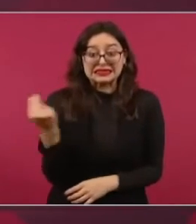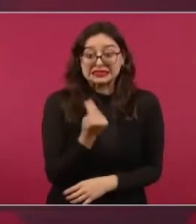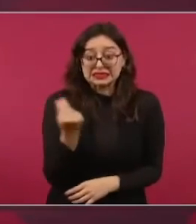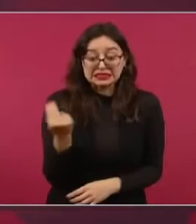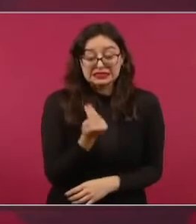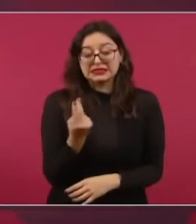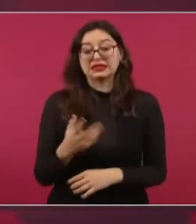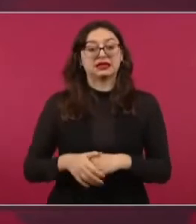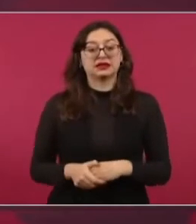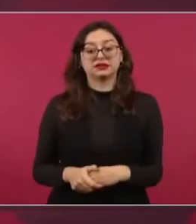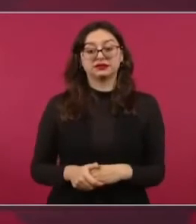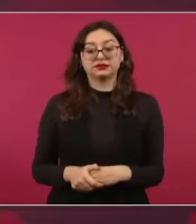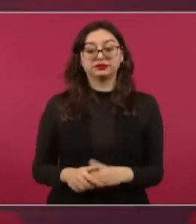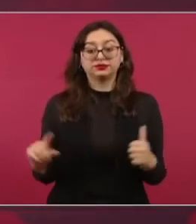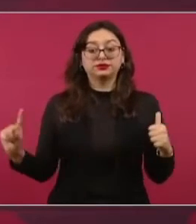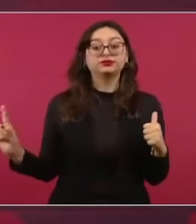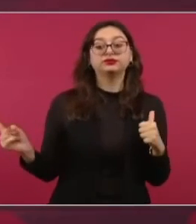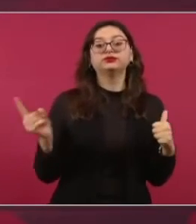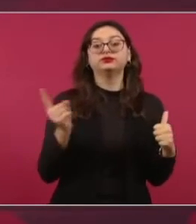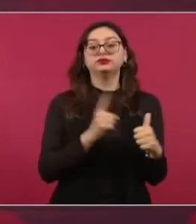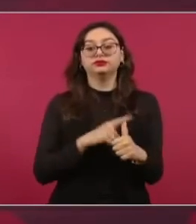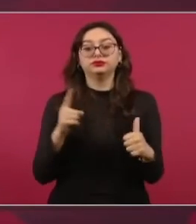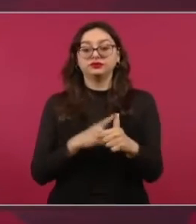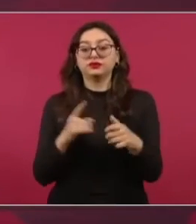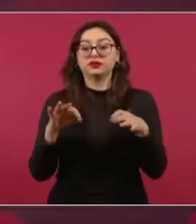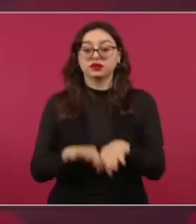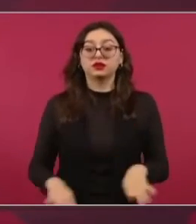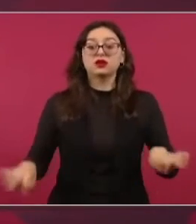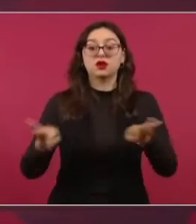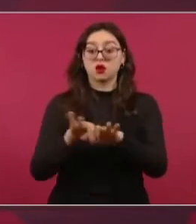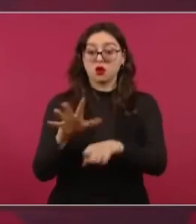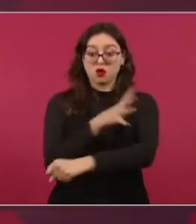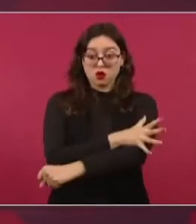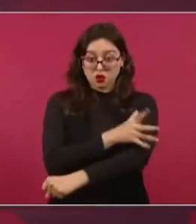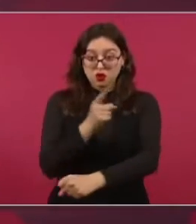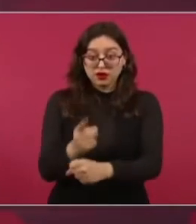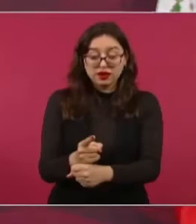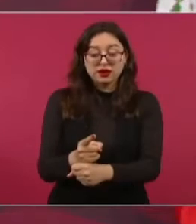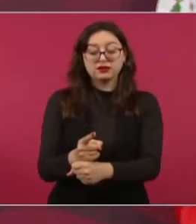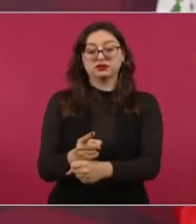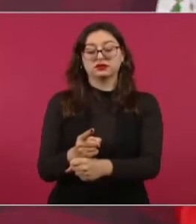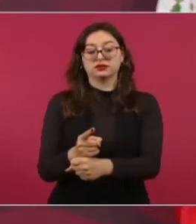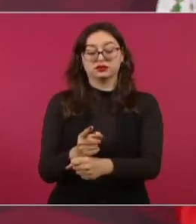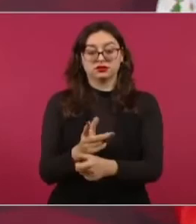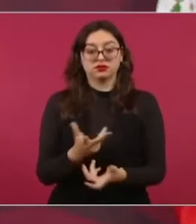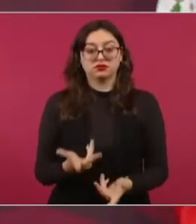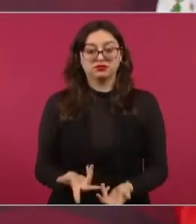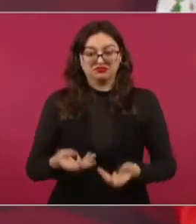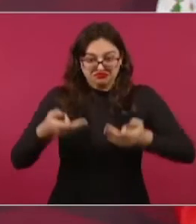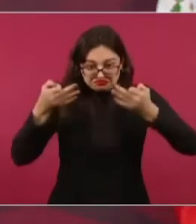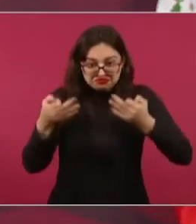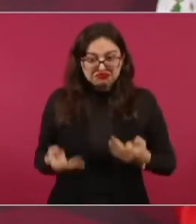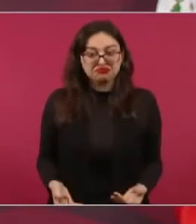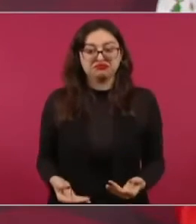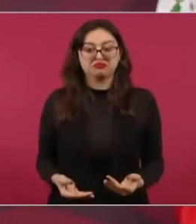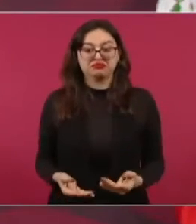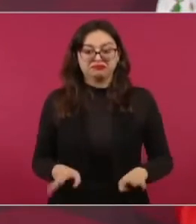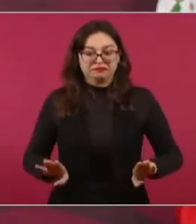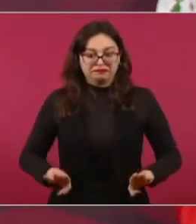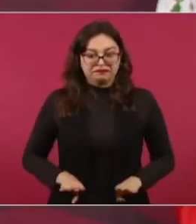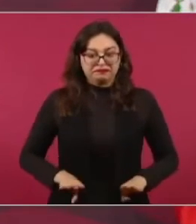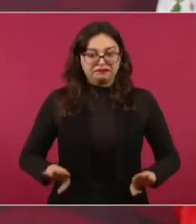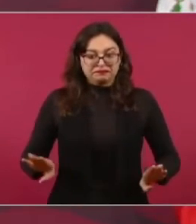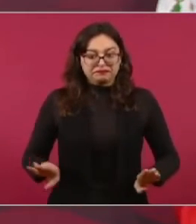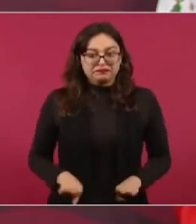poner por delante la honestidad, la integridad, los